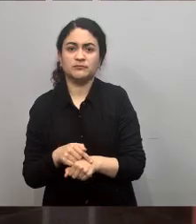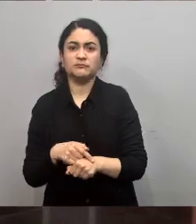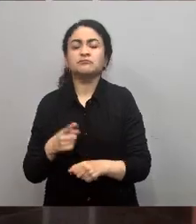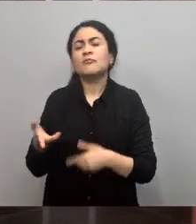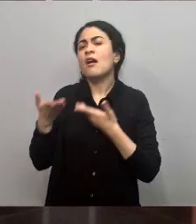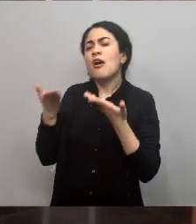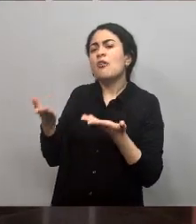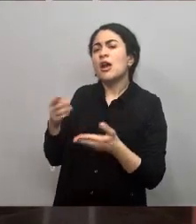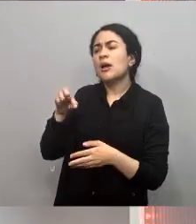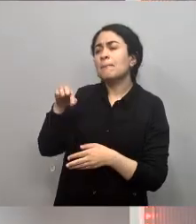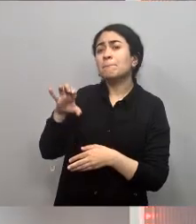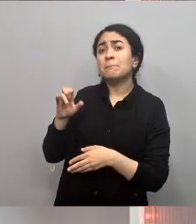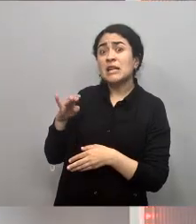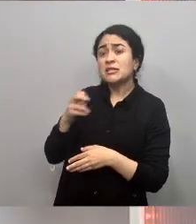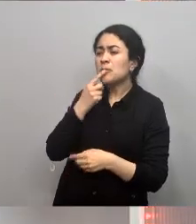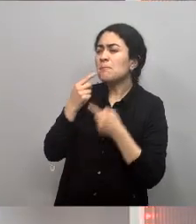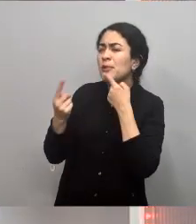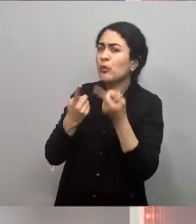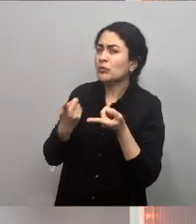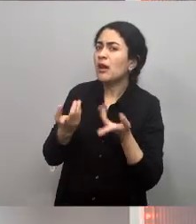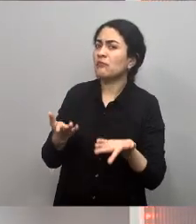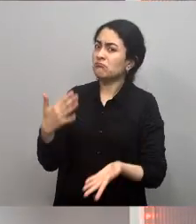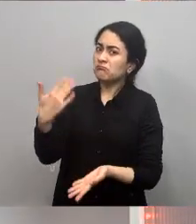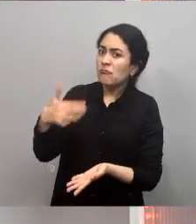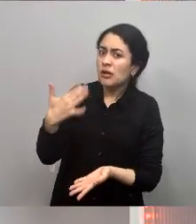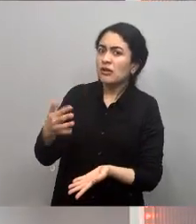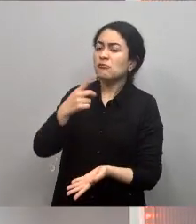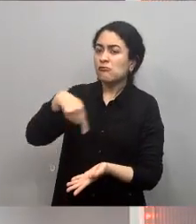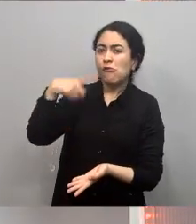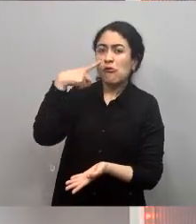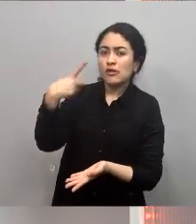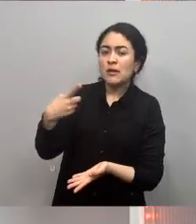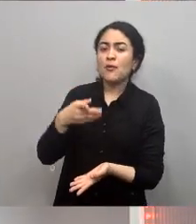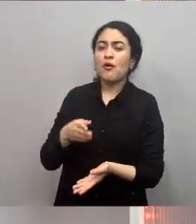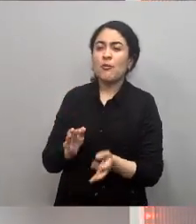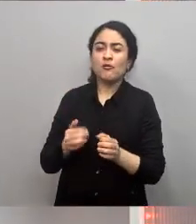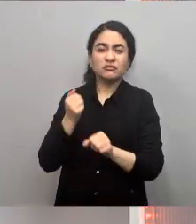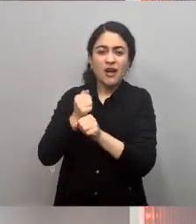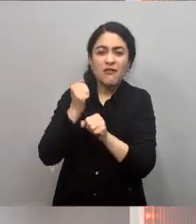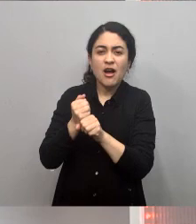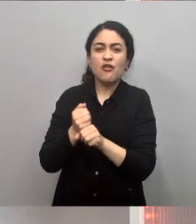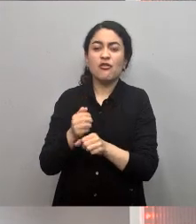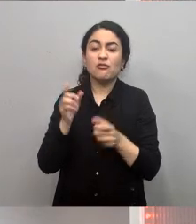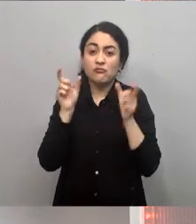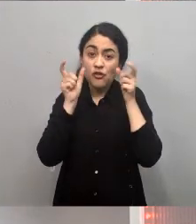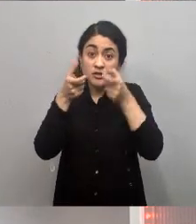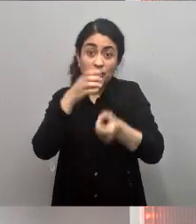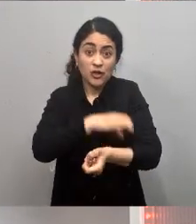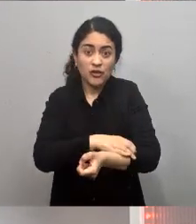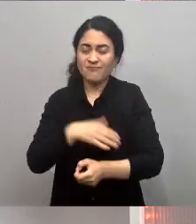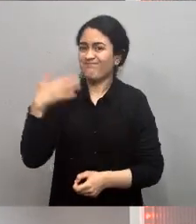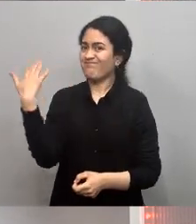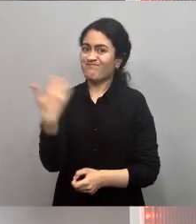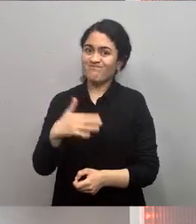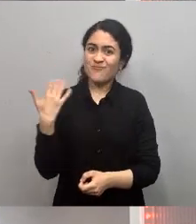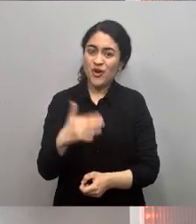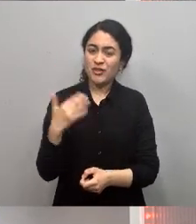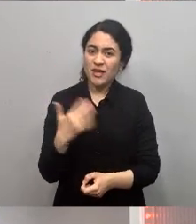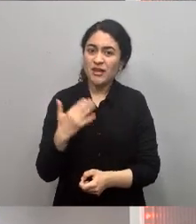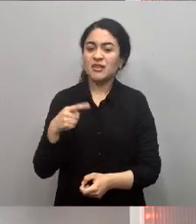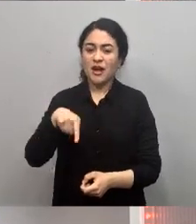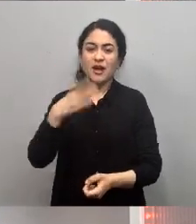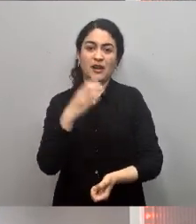Ahora, Percy, yo no dejo de preguntar esto porque sin duda quienes conocemos la función del CORE nos damos cuenta de la importancia que tiene, ¿no es cierto?, este